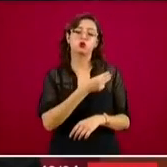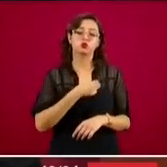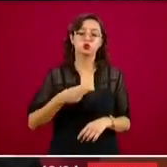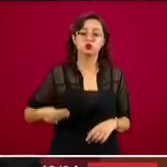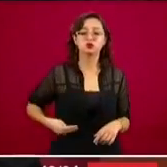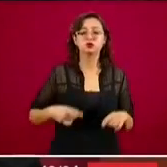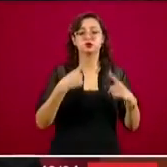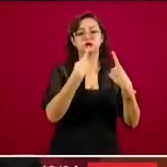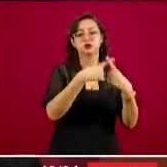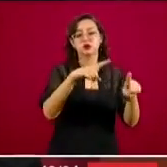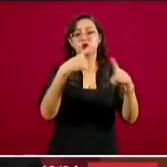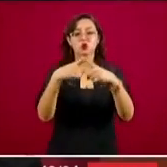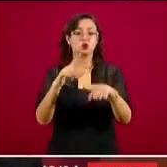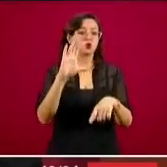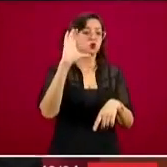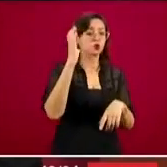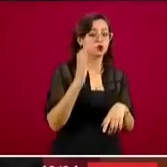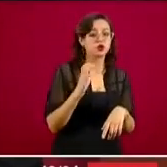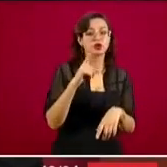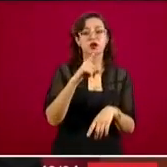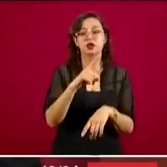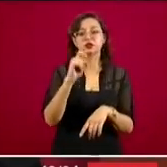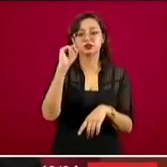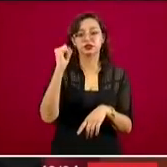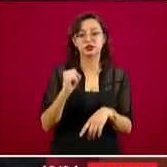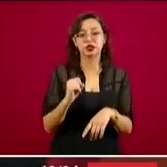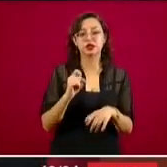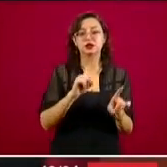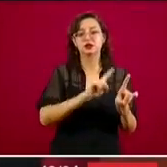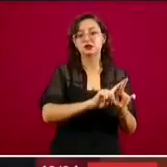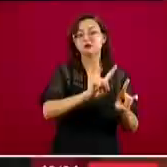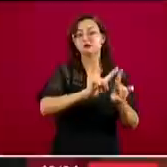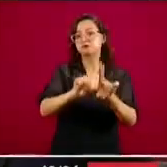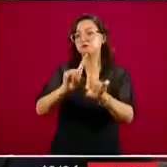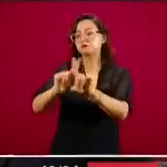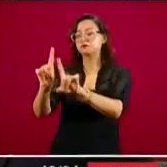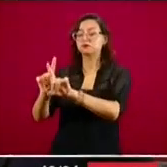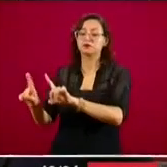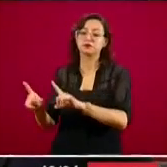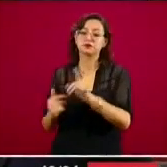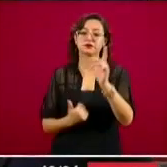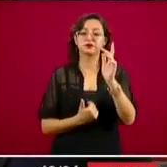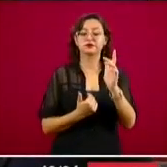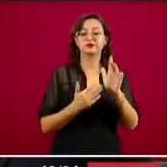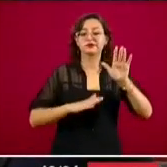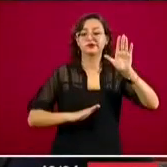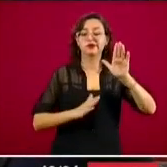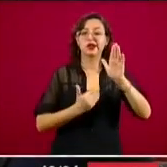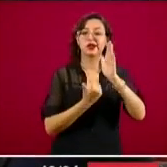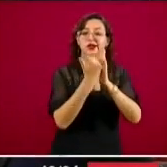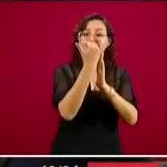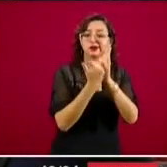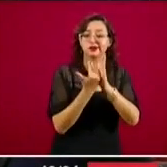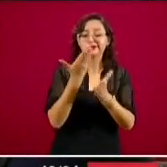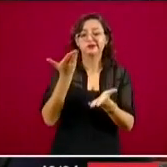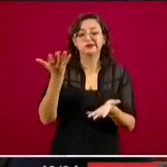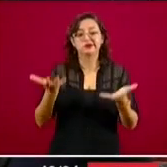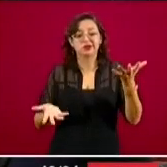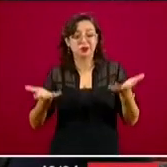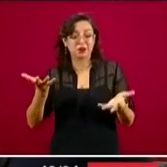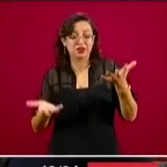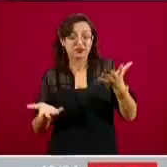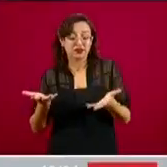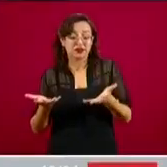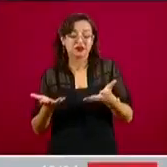Sinaloa, y otros que no mencionaré ahora, pero que se pueden ver en el mapa. Entonces, esta segunda